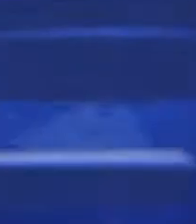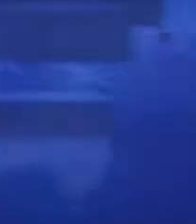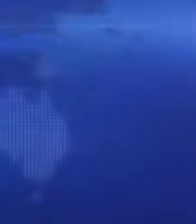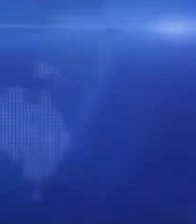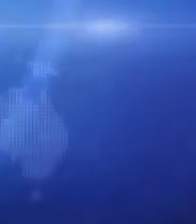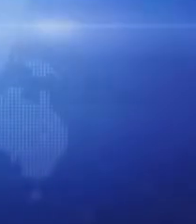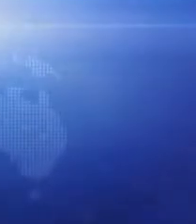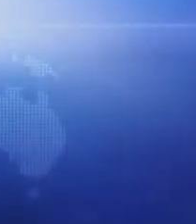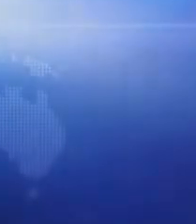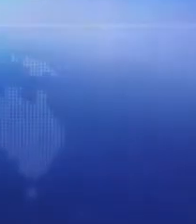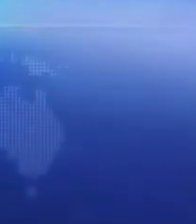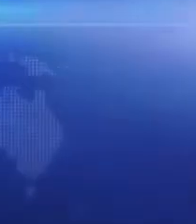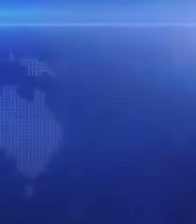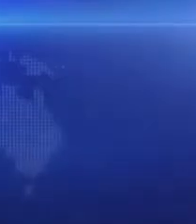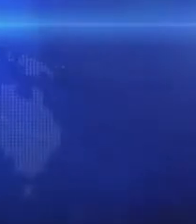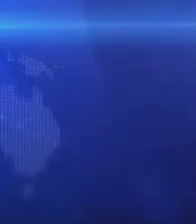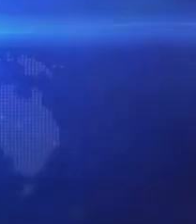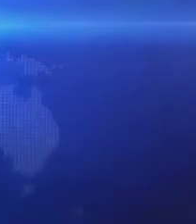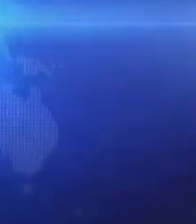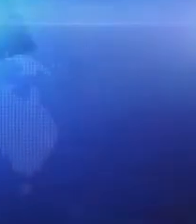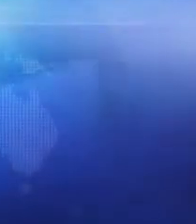ver.